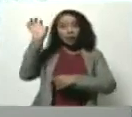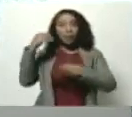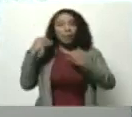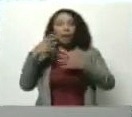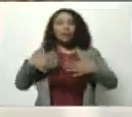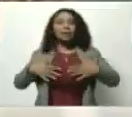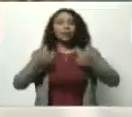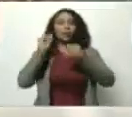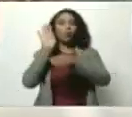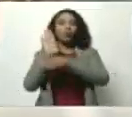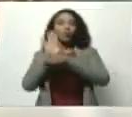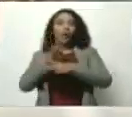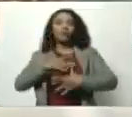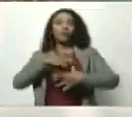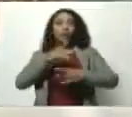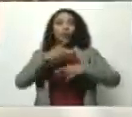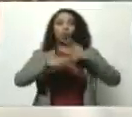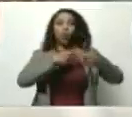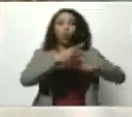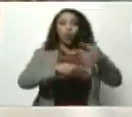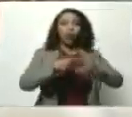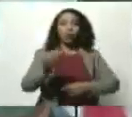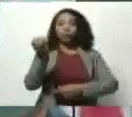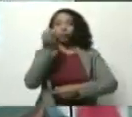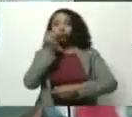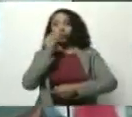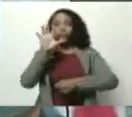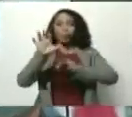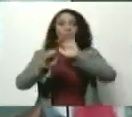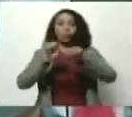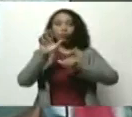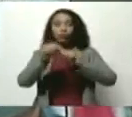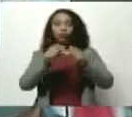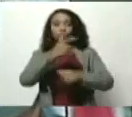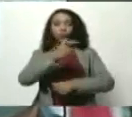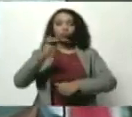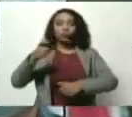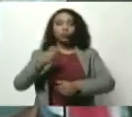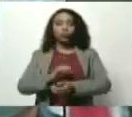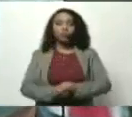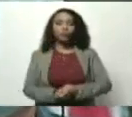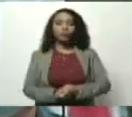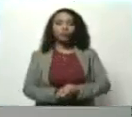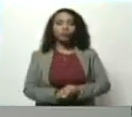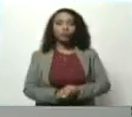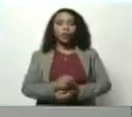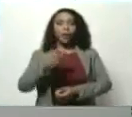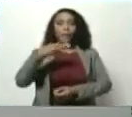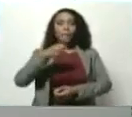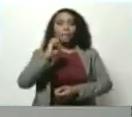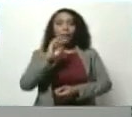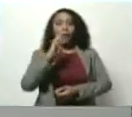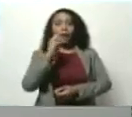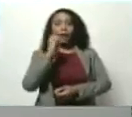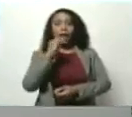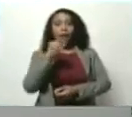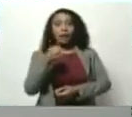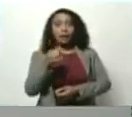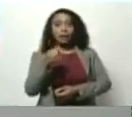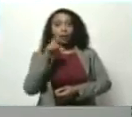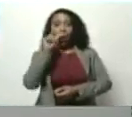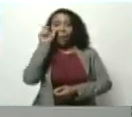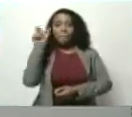salvaguardar los intereses de los productores y de los consumidores pero eso fue pérez alfonso un